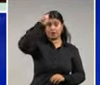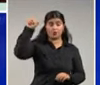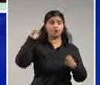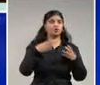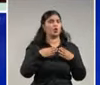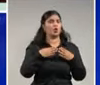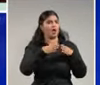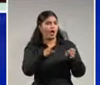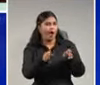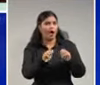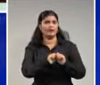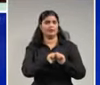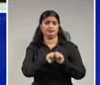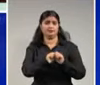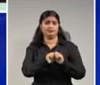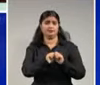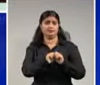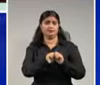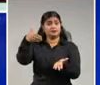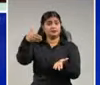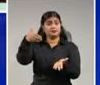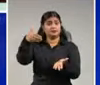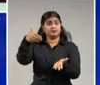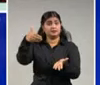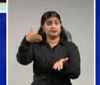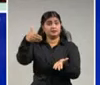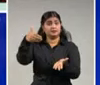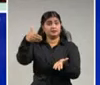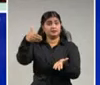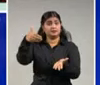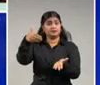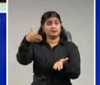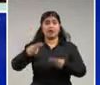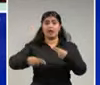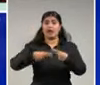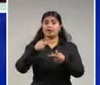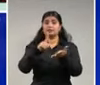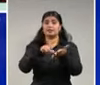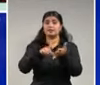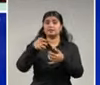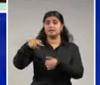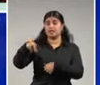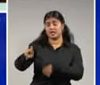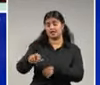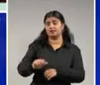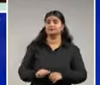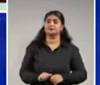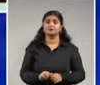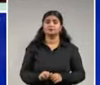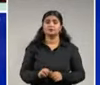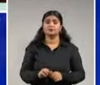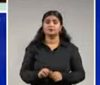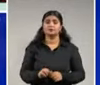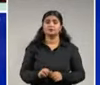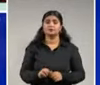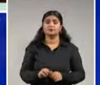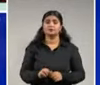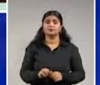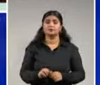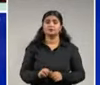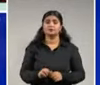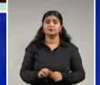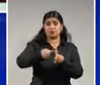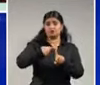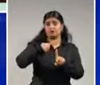importante de PCR, las provincias con mayor por ciento fueron La Habana, el 25,8% de todas